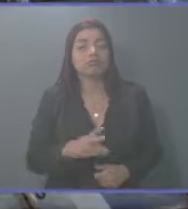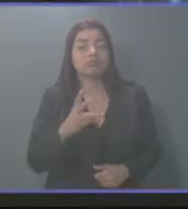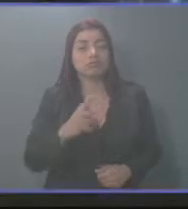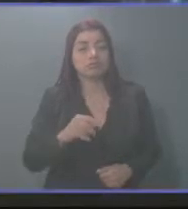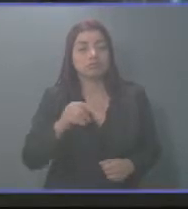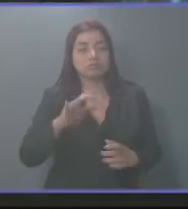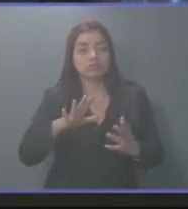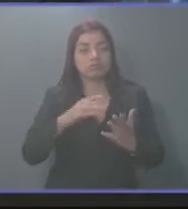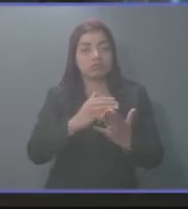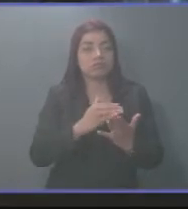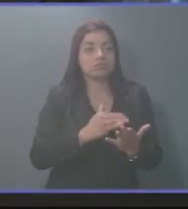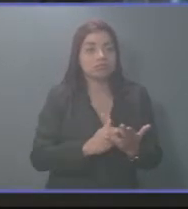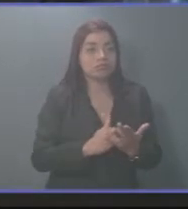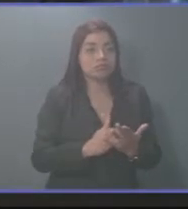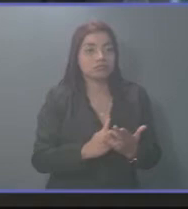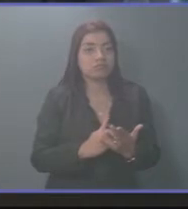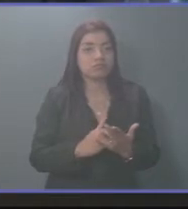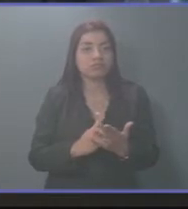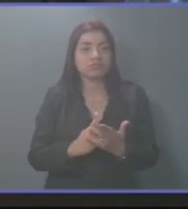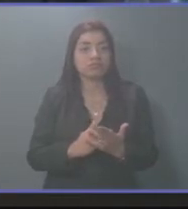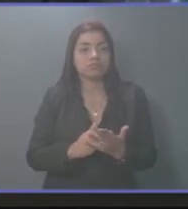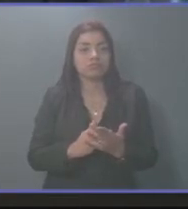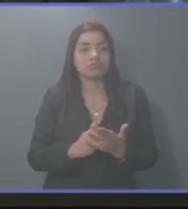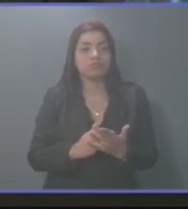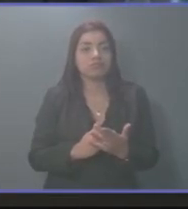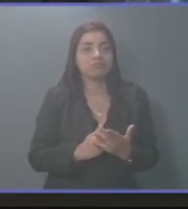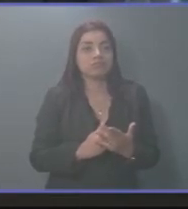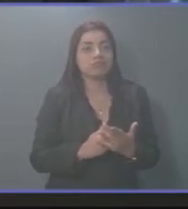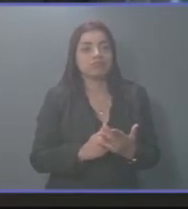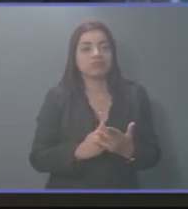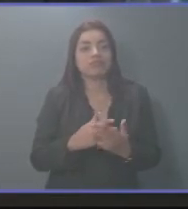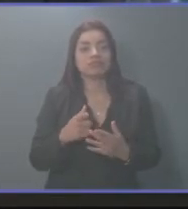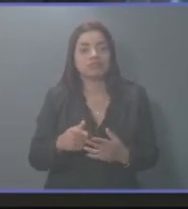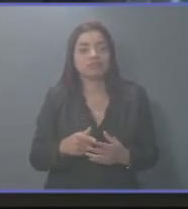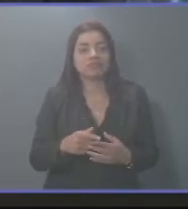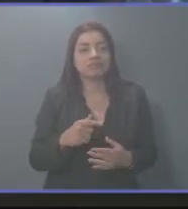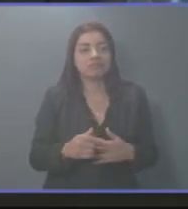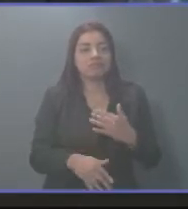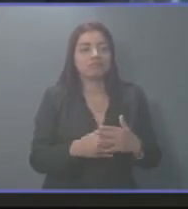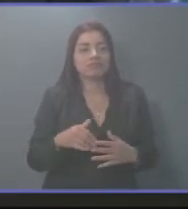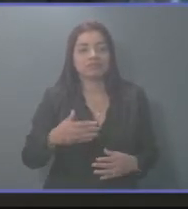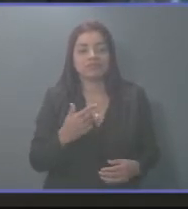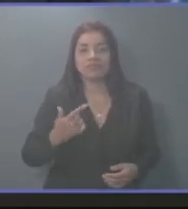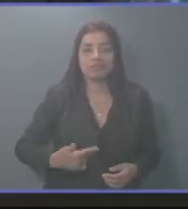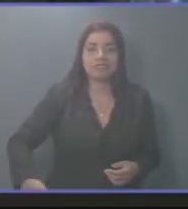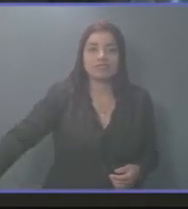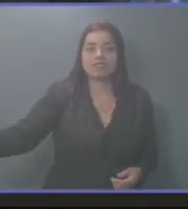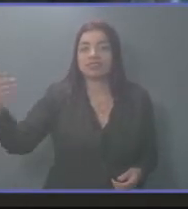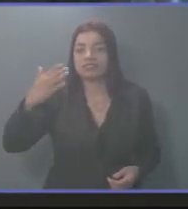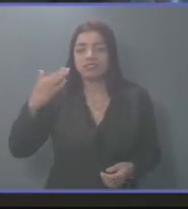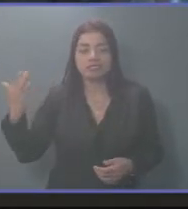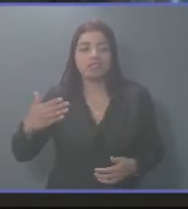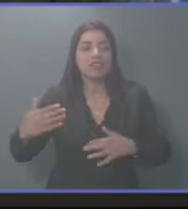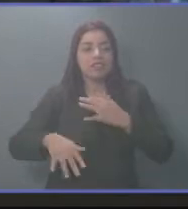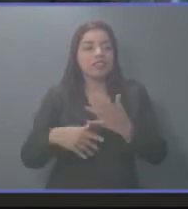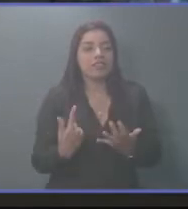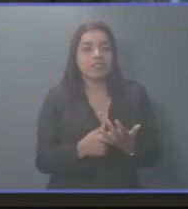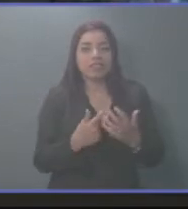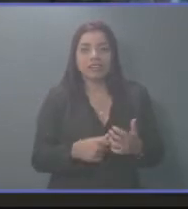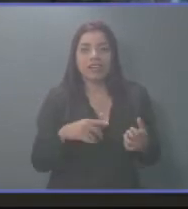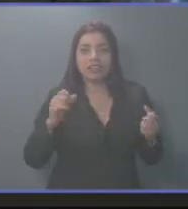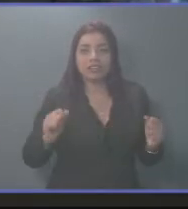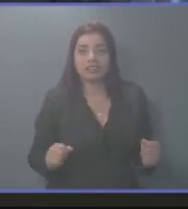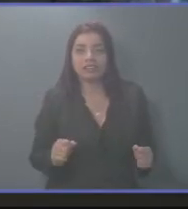Romanos 5. Que la importancia del área rural conlleve su propio principio.